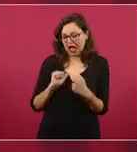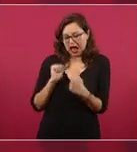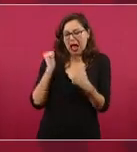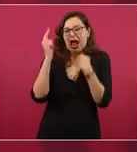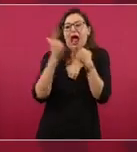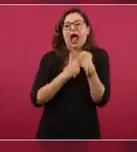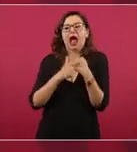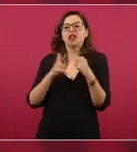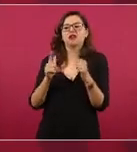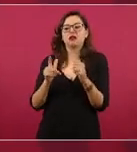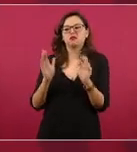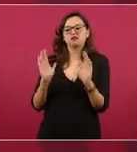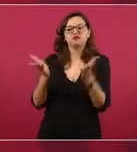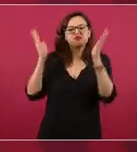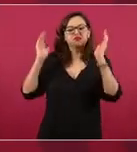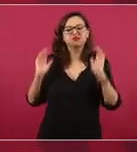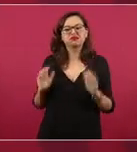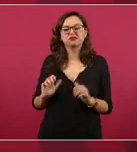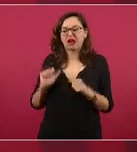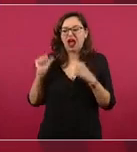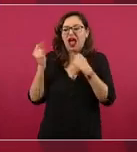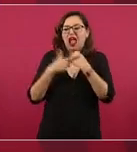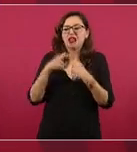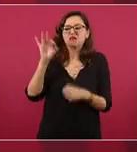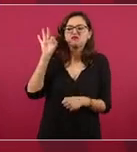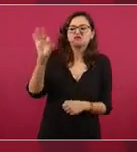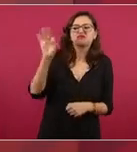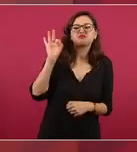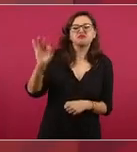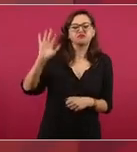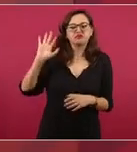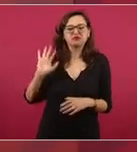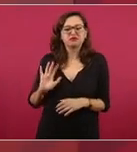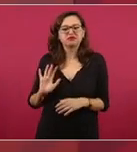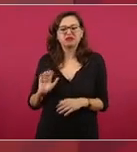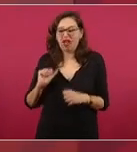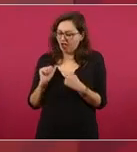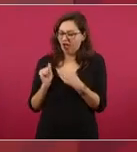Y calumnia porque algo queda.